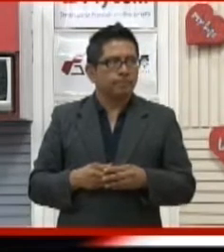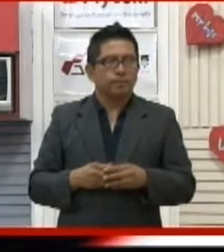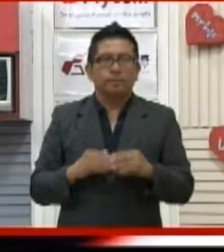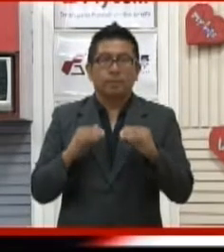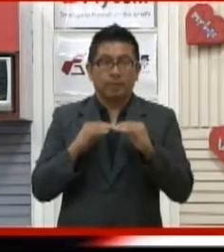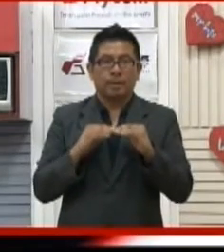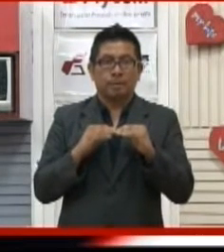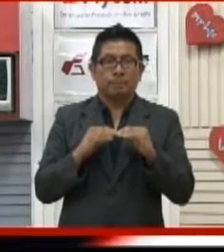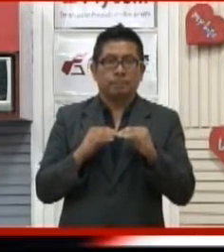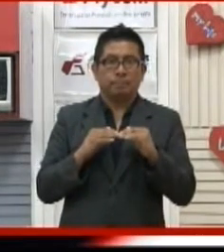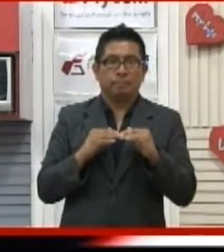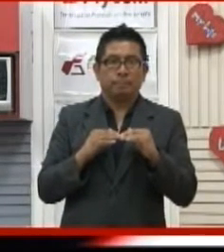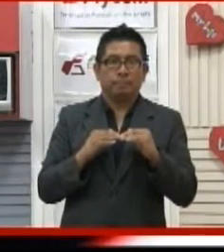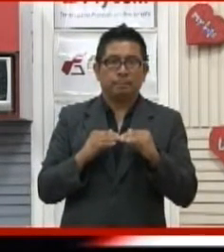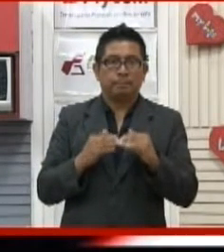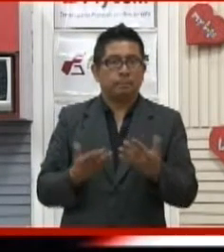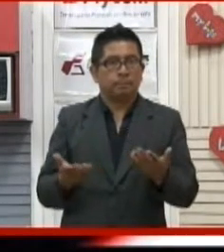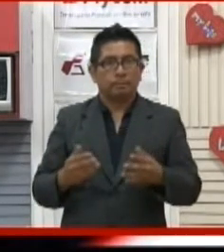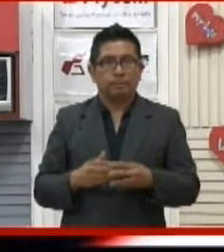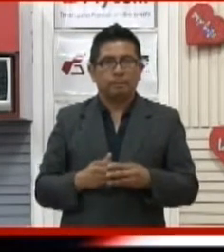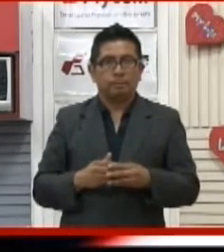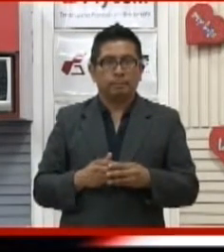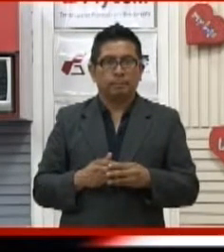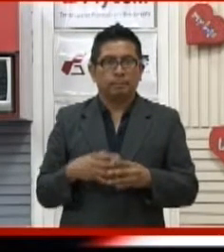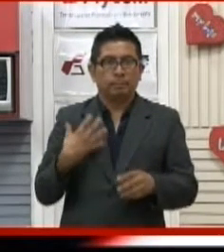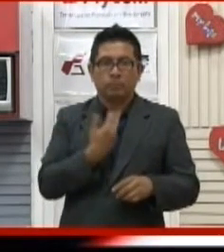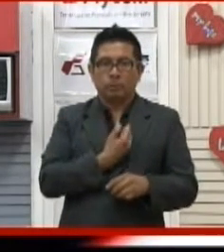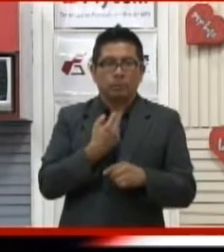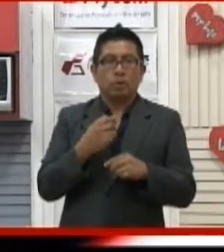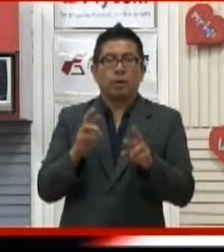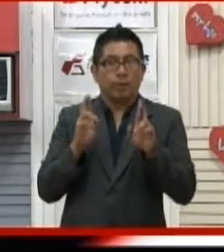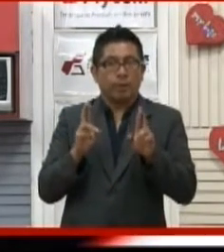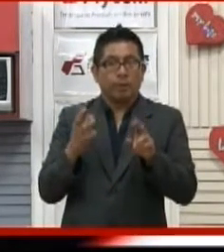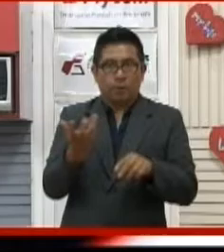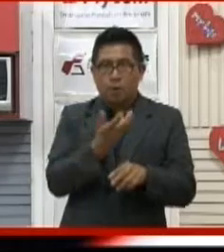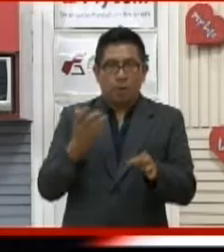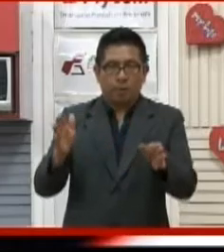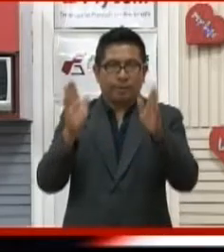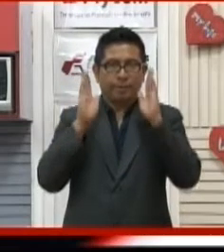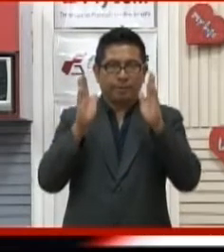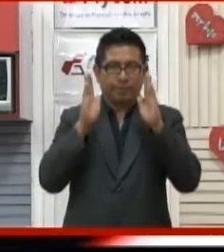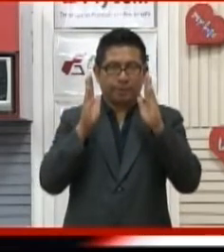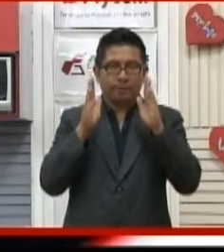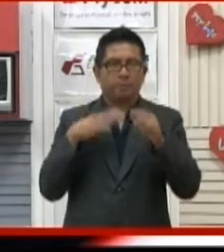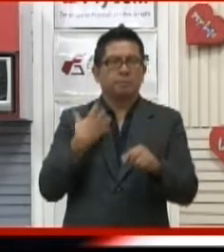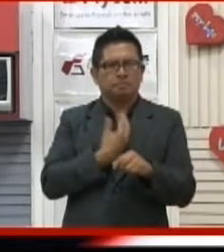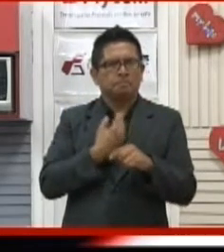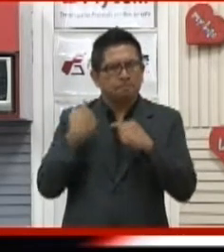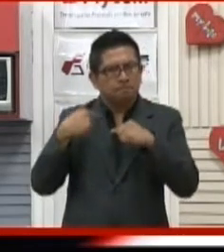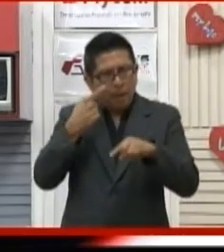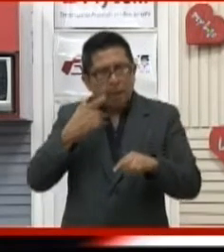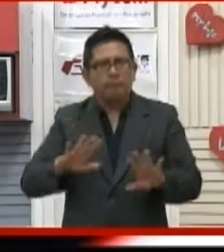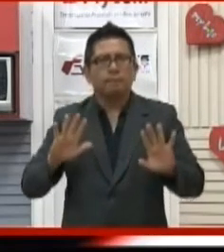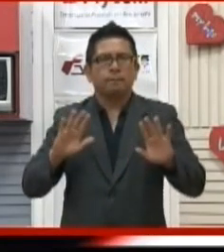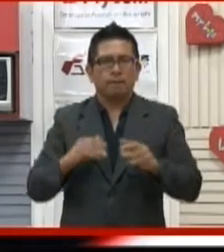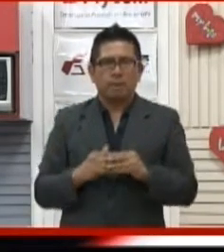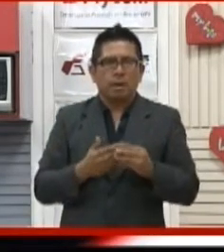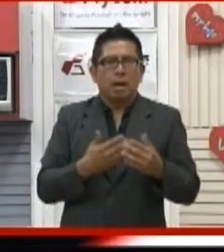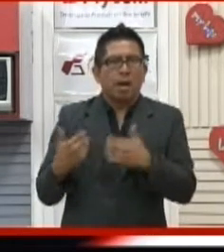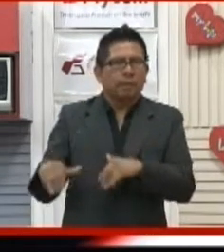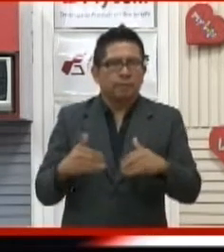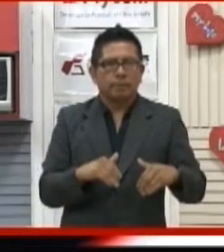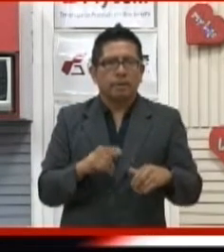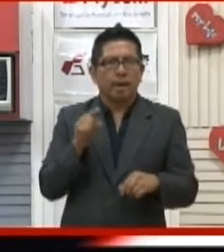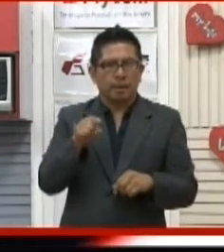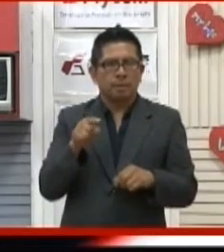y pues estar ahí, ¿verdad?, pendientes, porque igual vamos a ver qué más actividades se